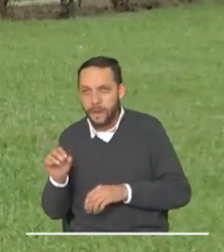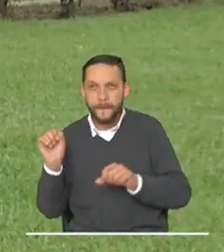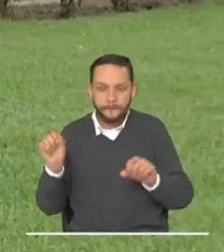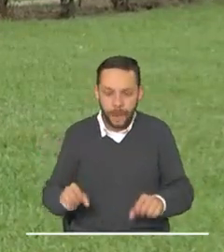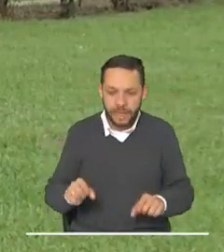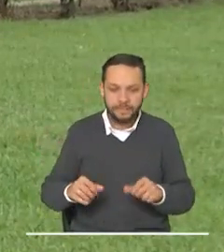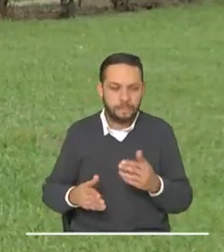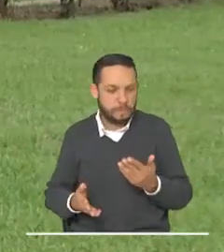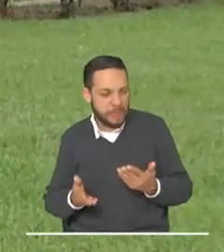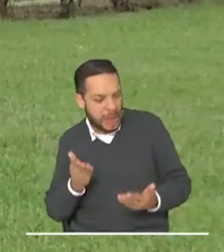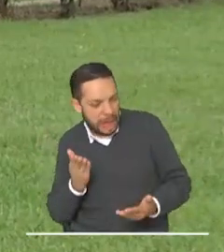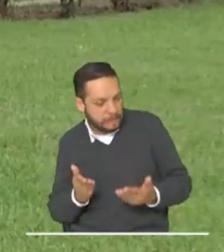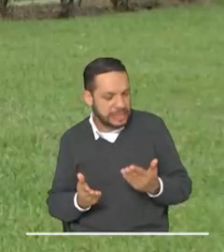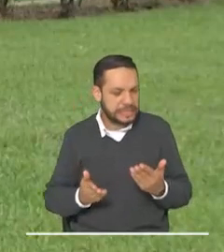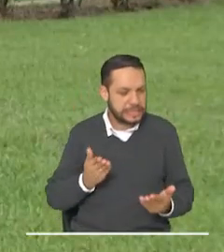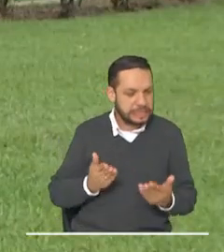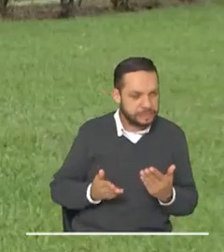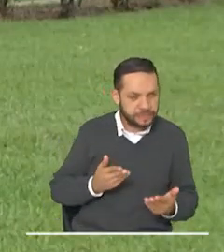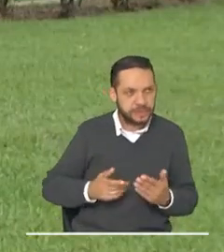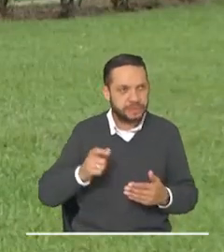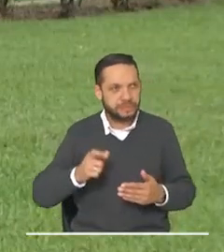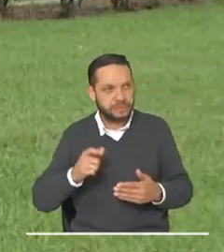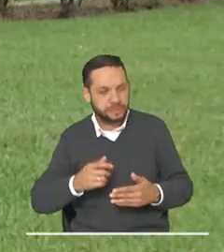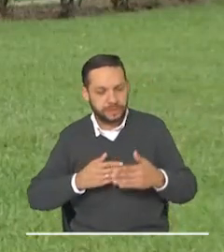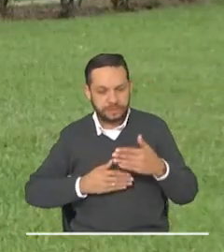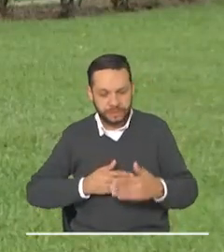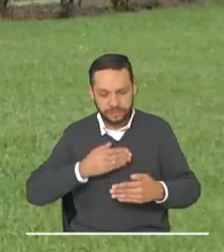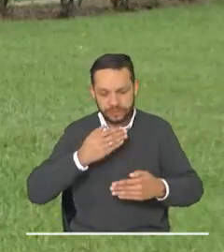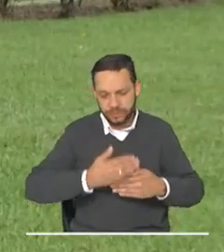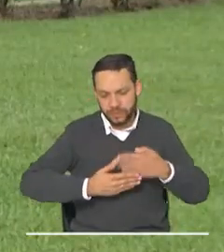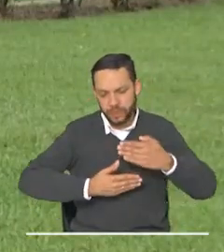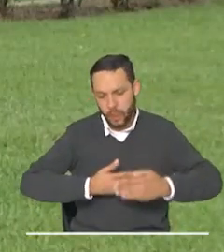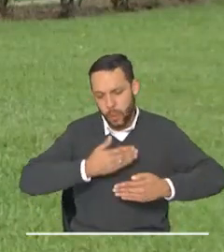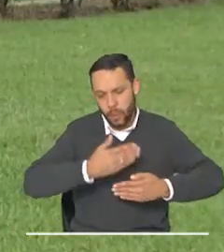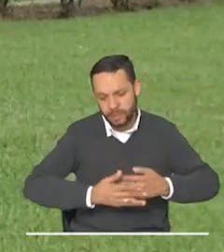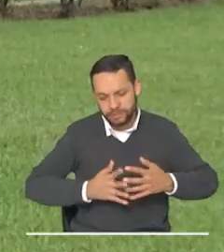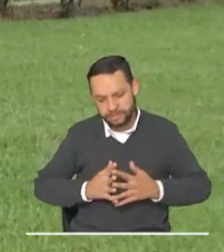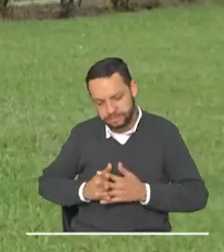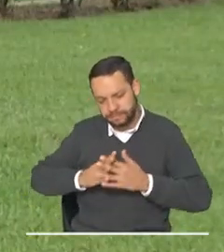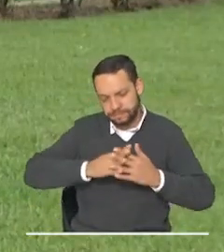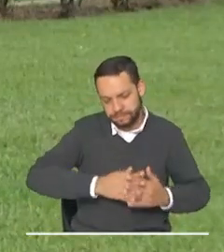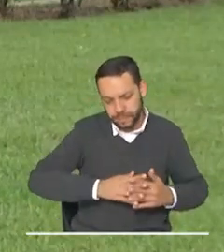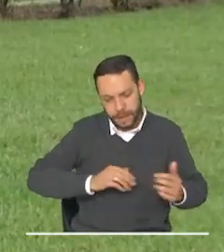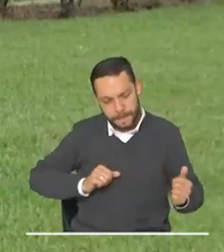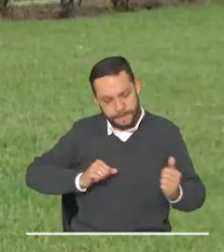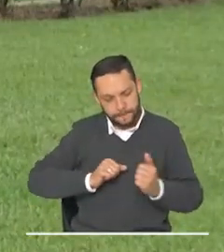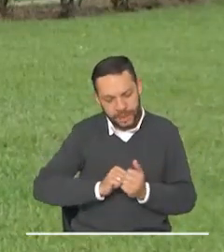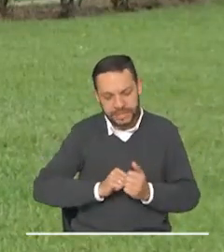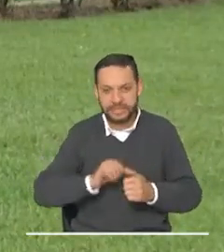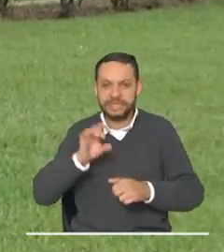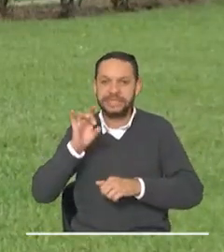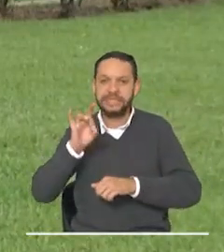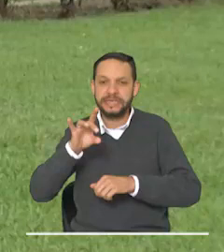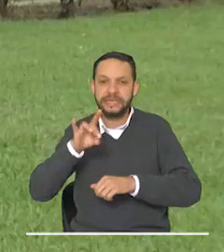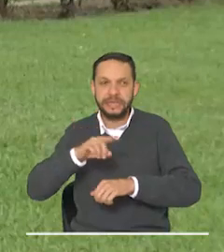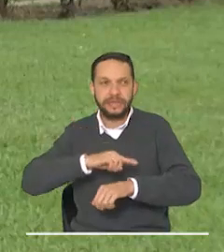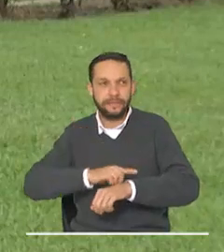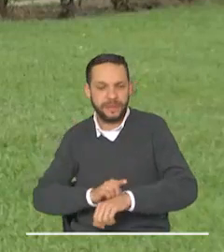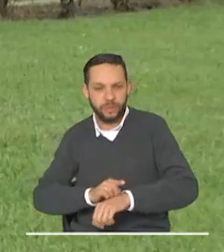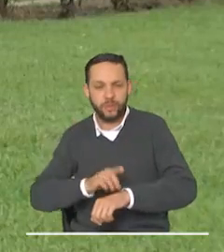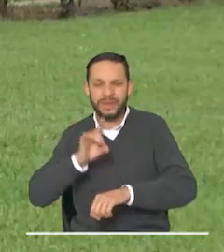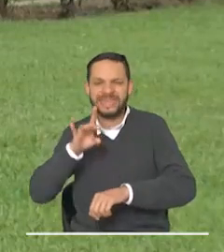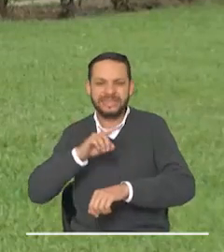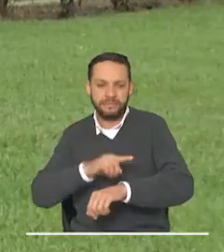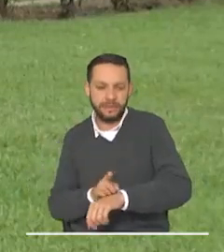su diagnóstico pero sí necesitan dar con grupos de profesionales que no solo recomiendan 15 minutos les den un medicamento